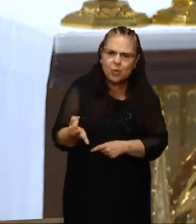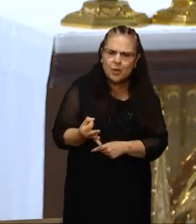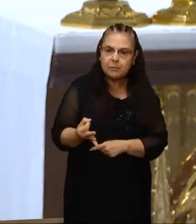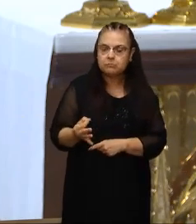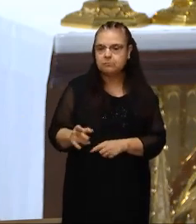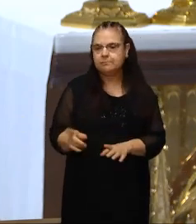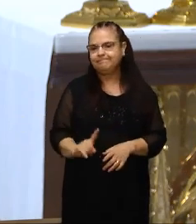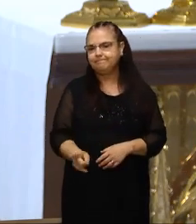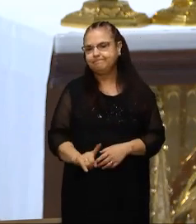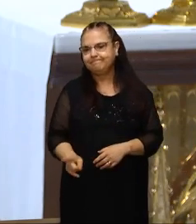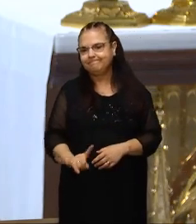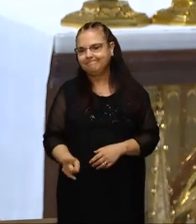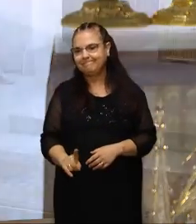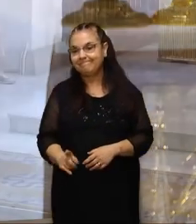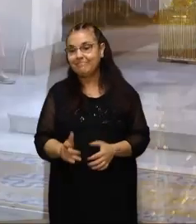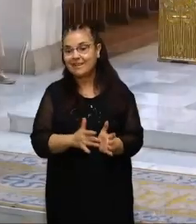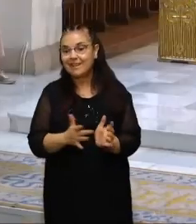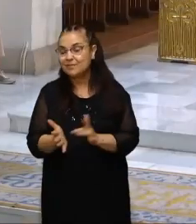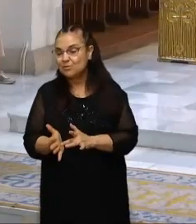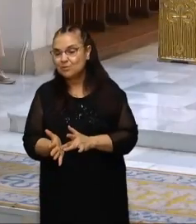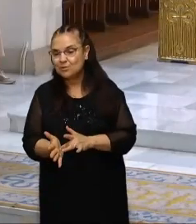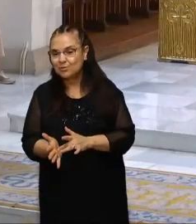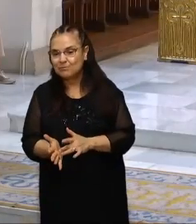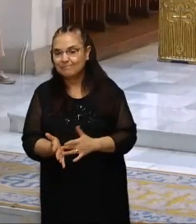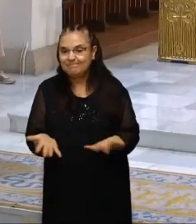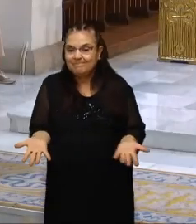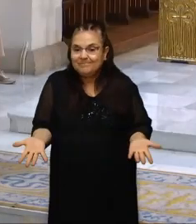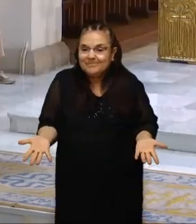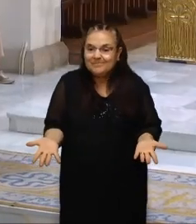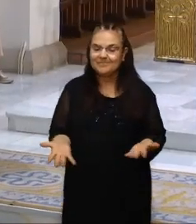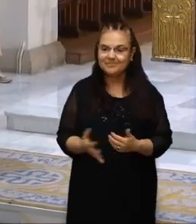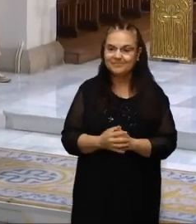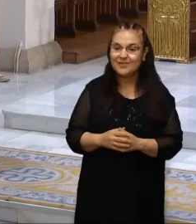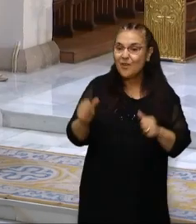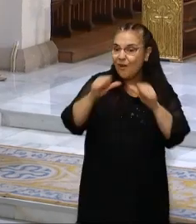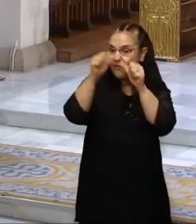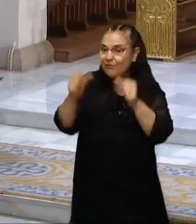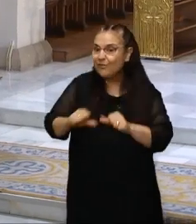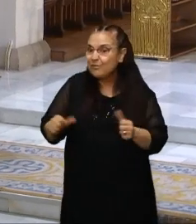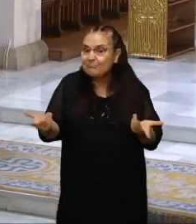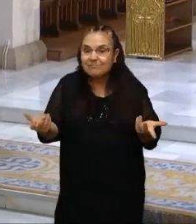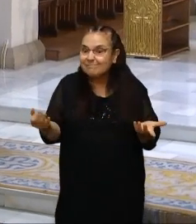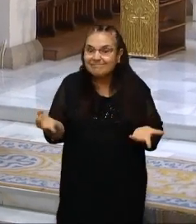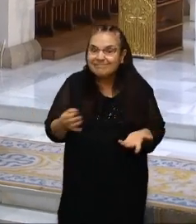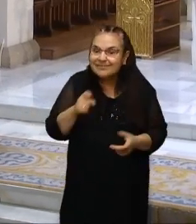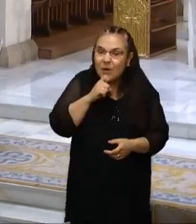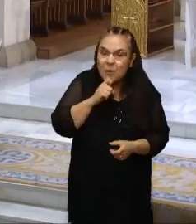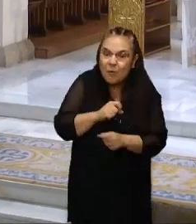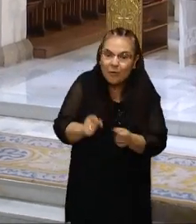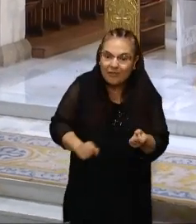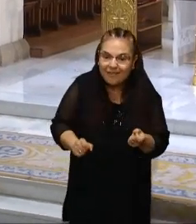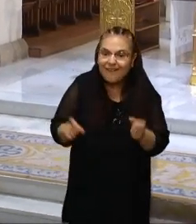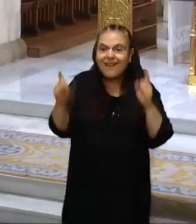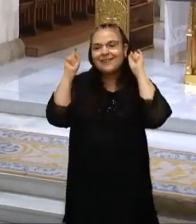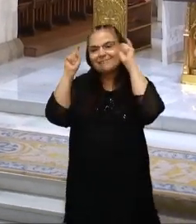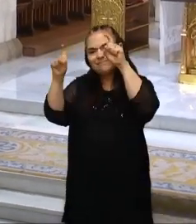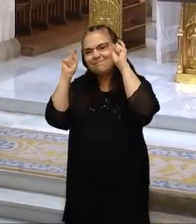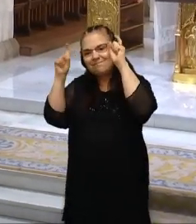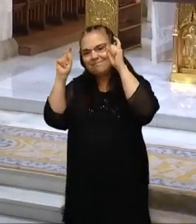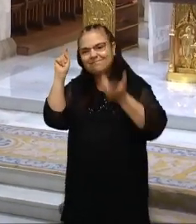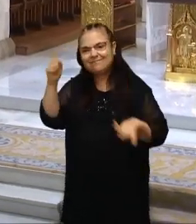sin embargo el Evangelio nos muestra que Jesús se comporta de un modo mucho más pedagógico, mucho